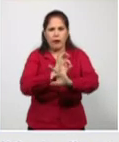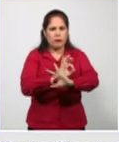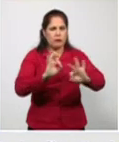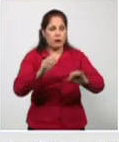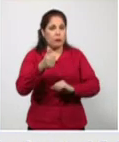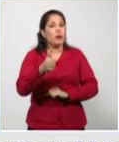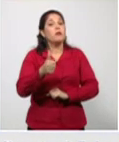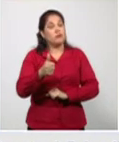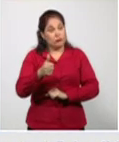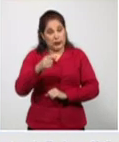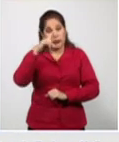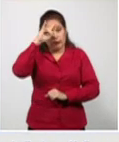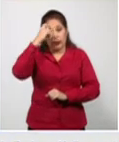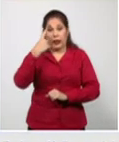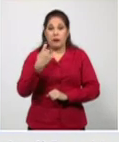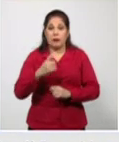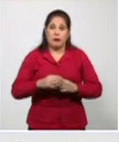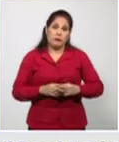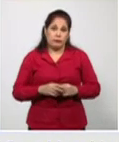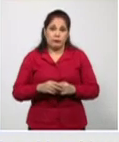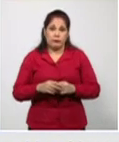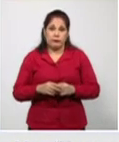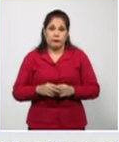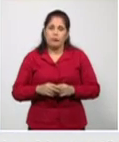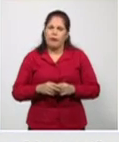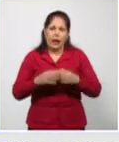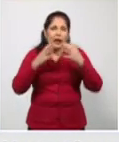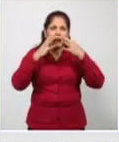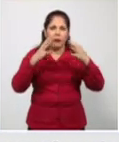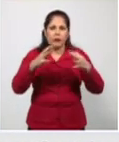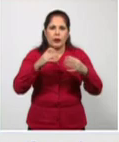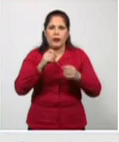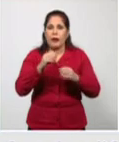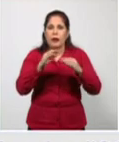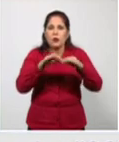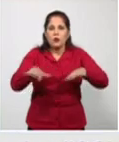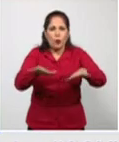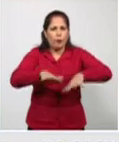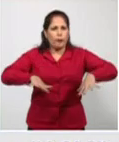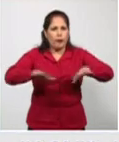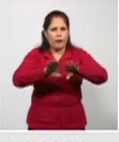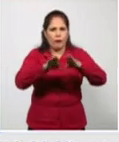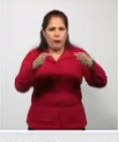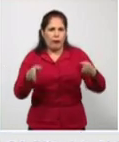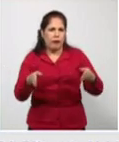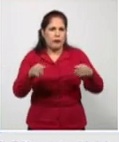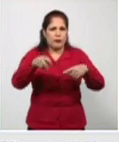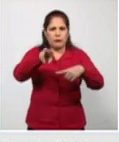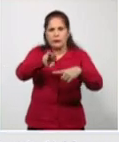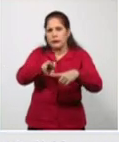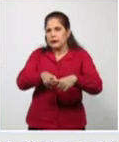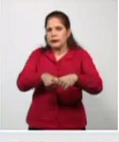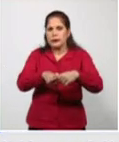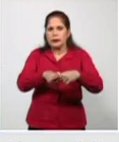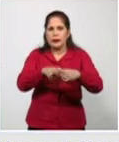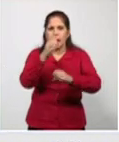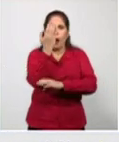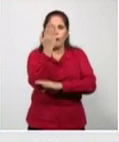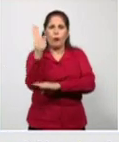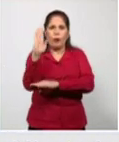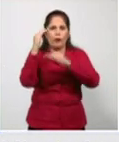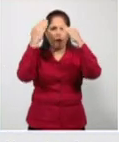y de hecho espacios, sobre todo superficies, que es lo que más se